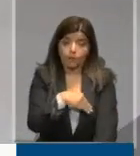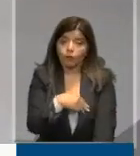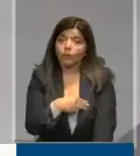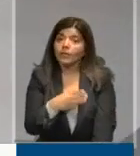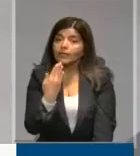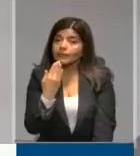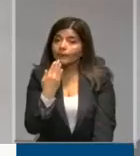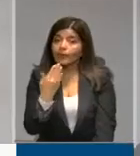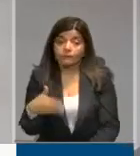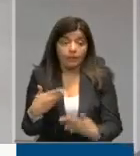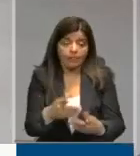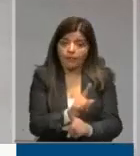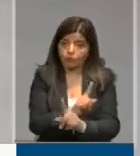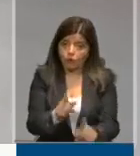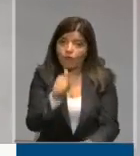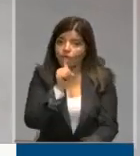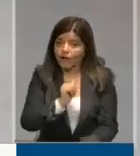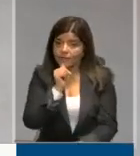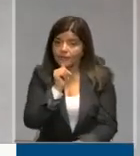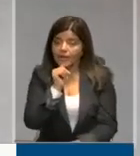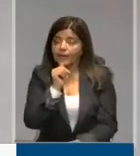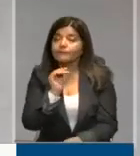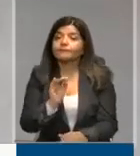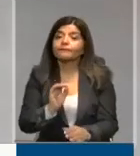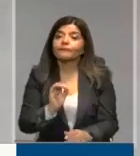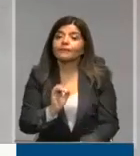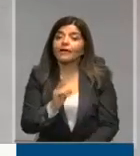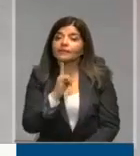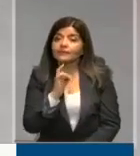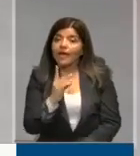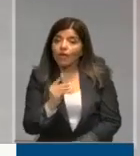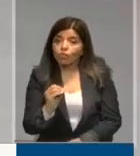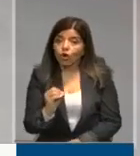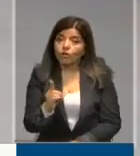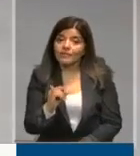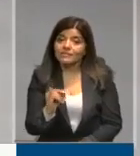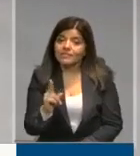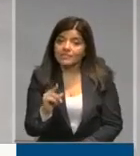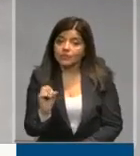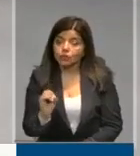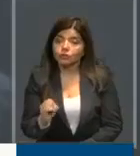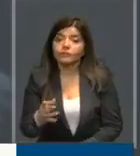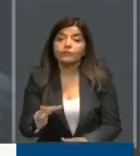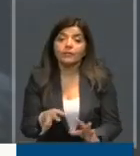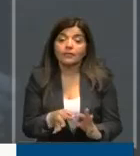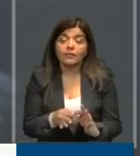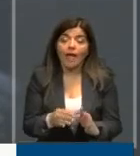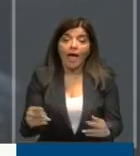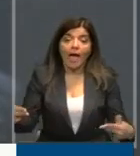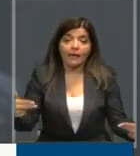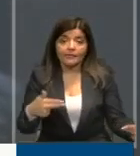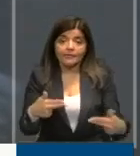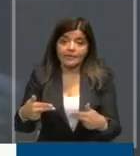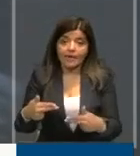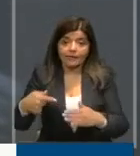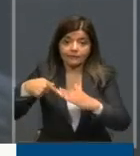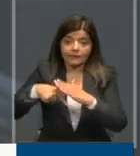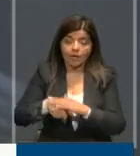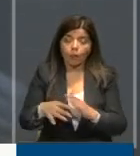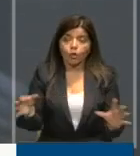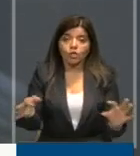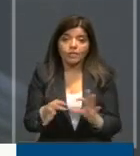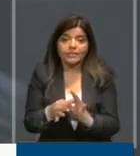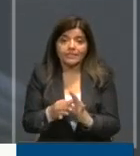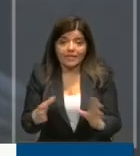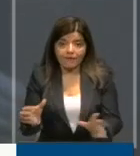no se ha otorgado. Estado de sitio, y aquí, ojo, está la principal novedad, se declara por guerra interna o por grave conmoción interior, pero se